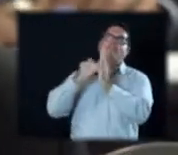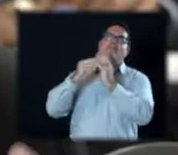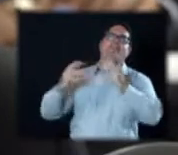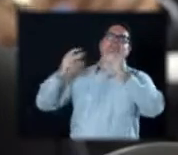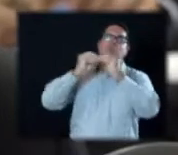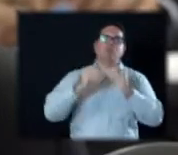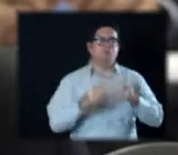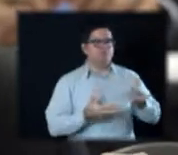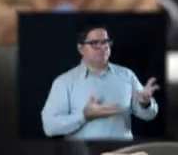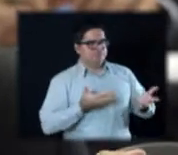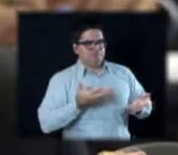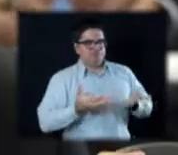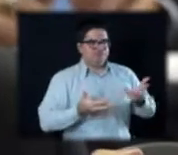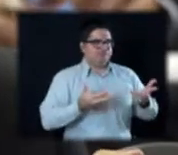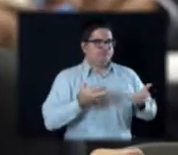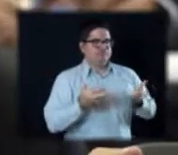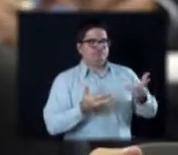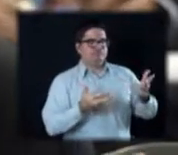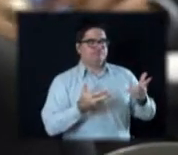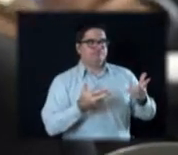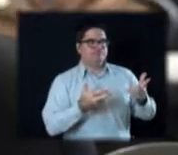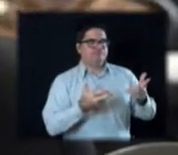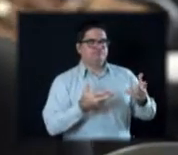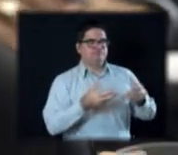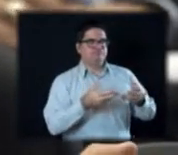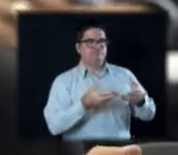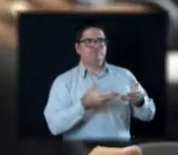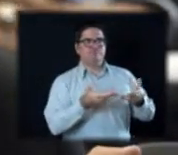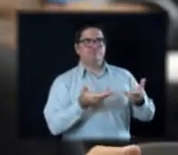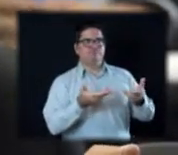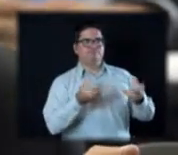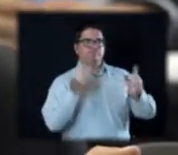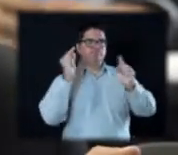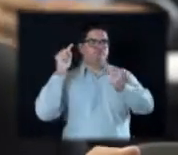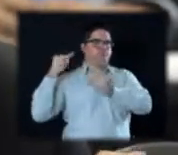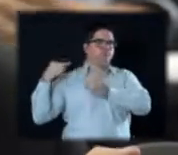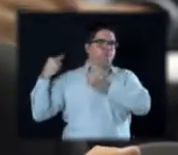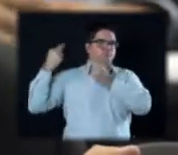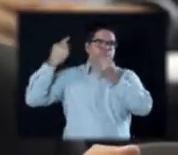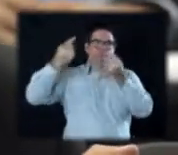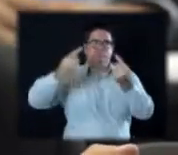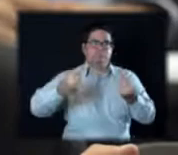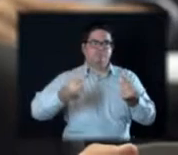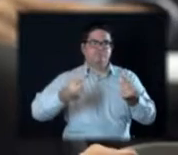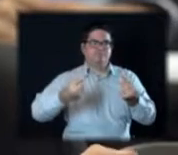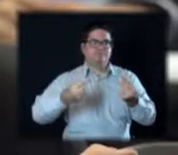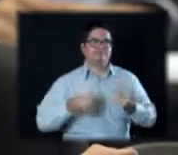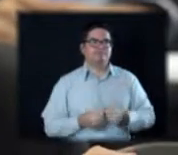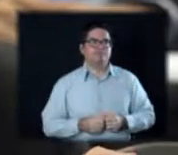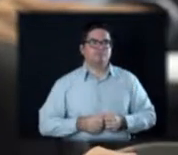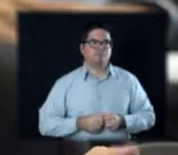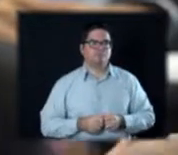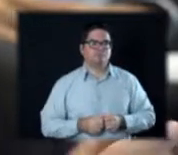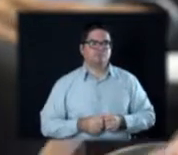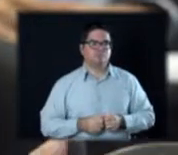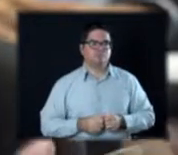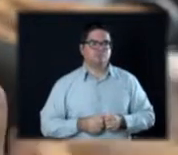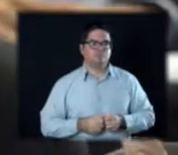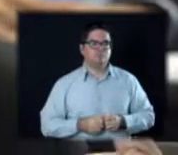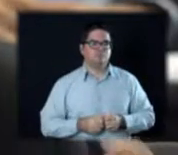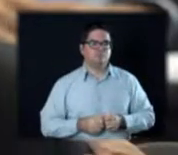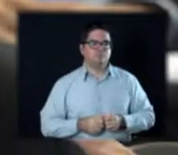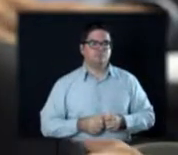Vamos a recaudar 200 millones más o 300 millones más. Obviamente hemos estado jugando con esto y esto ha sucedido por décadas. A sabiendas de